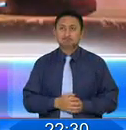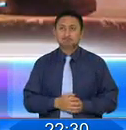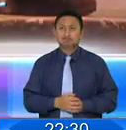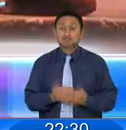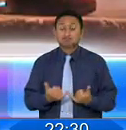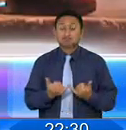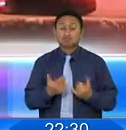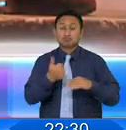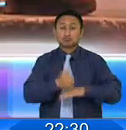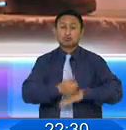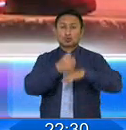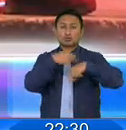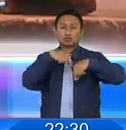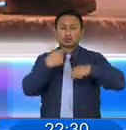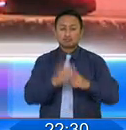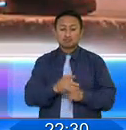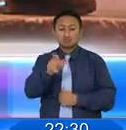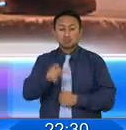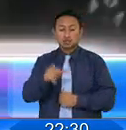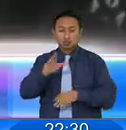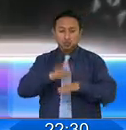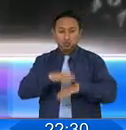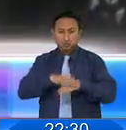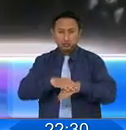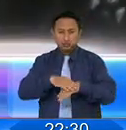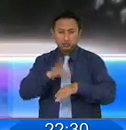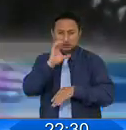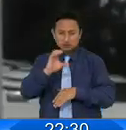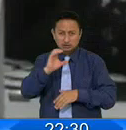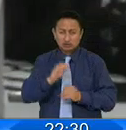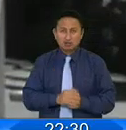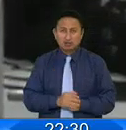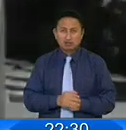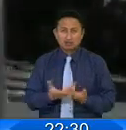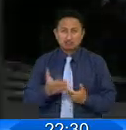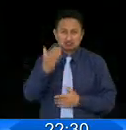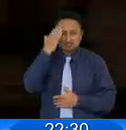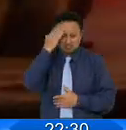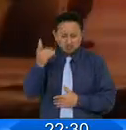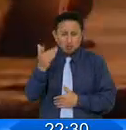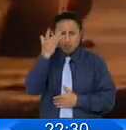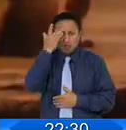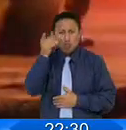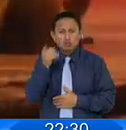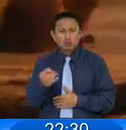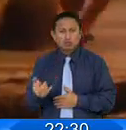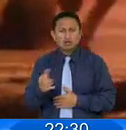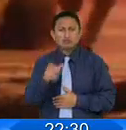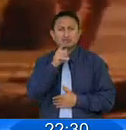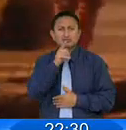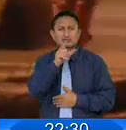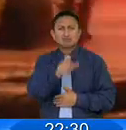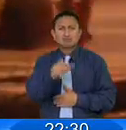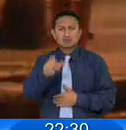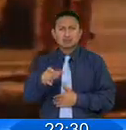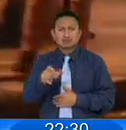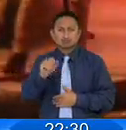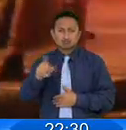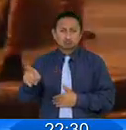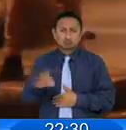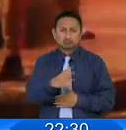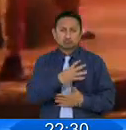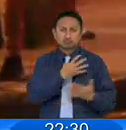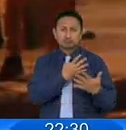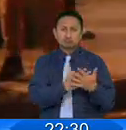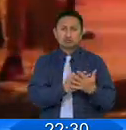las autoridades buscarán a los responsables del crimen, determinarán el móvil y a sus autores para ponerlos tras las